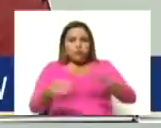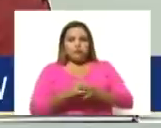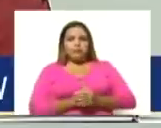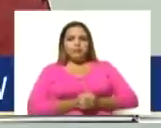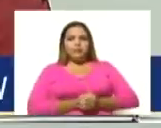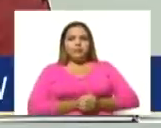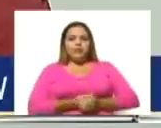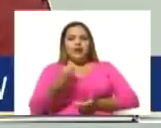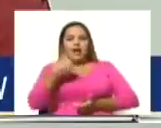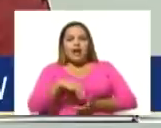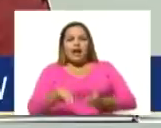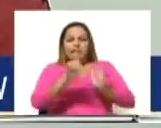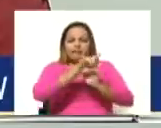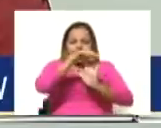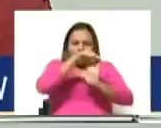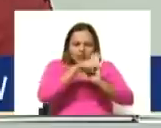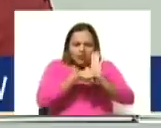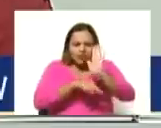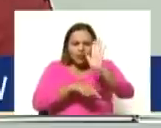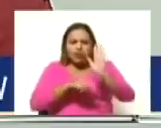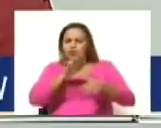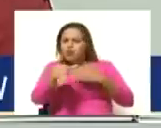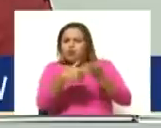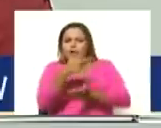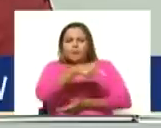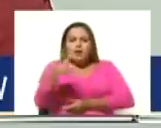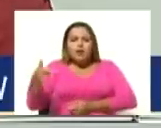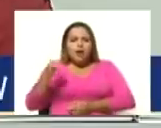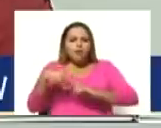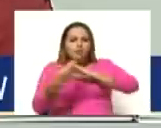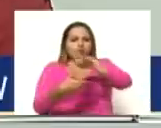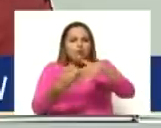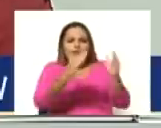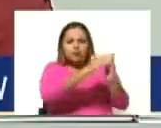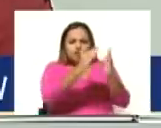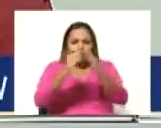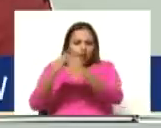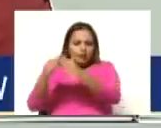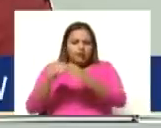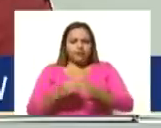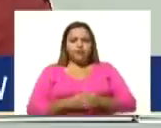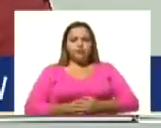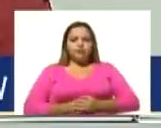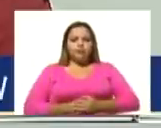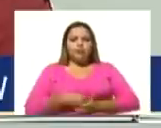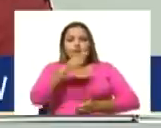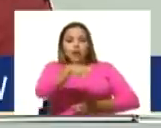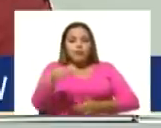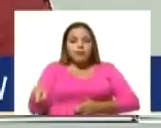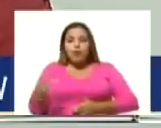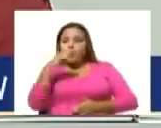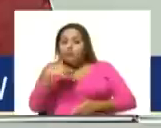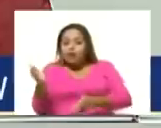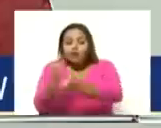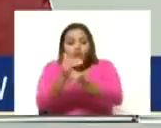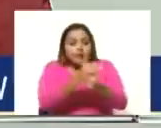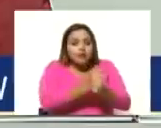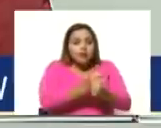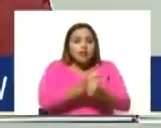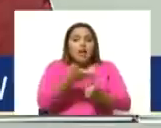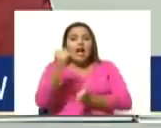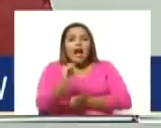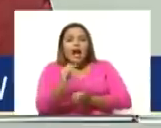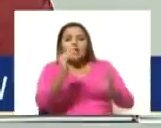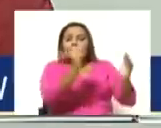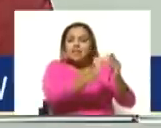Tienen la lista de todos los que resultaron afectados, de las personas desaparecidas, si estaban en su calle, si estaban en